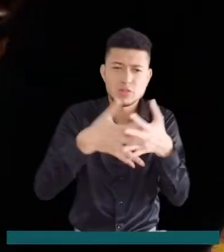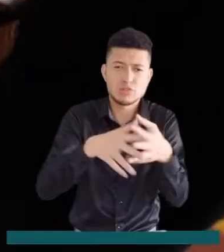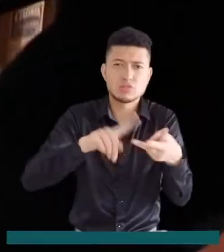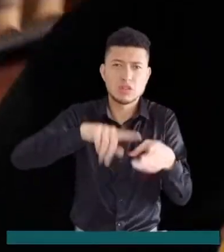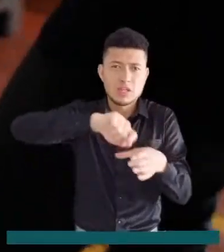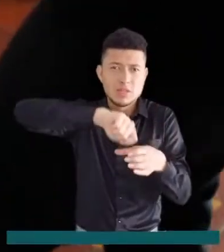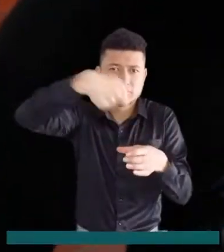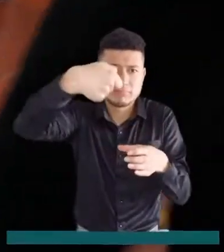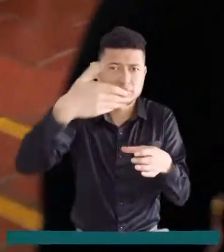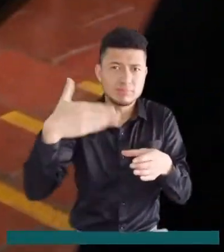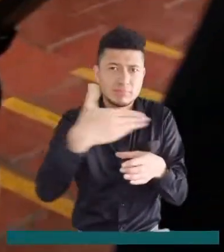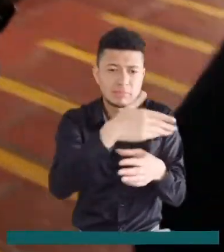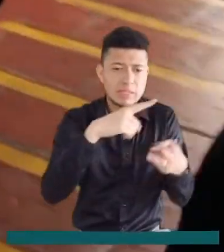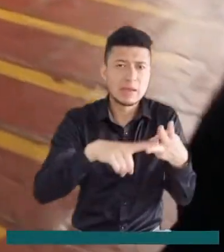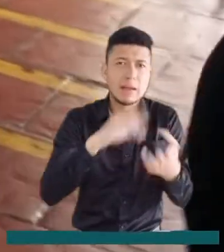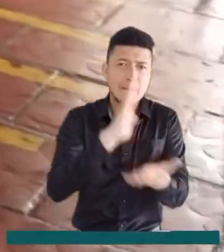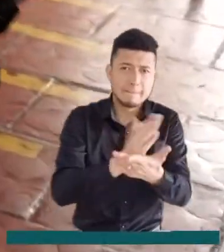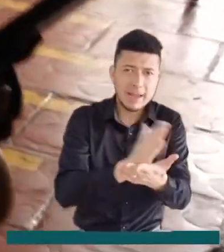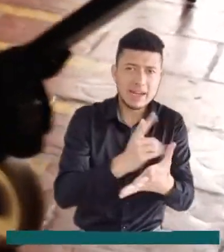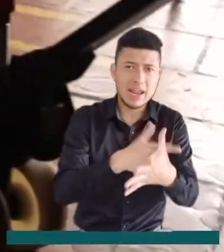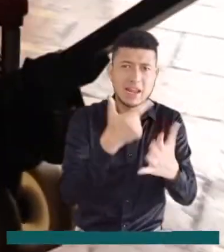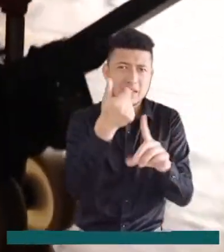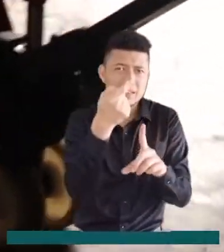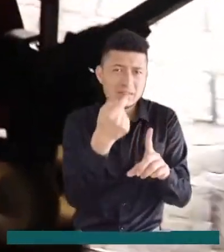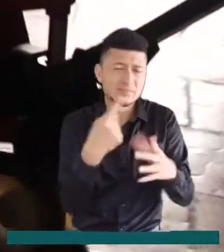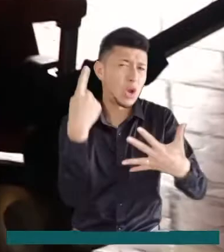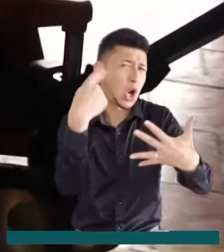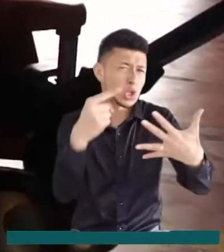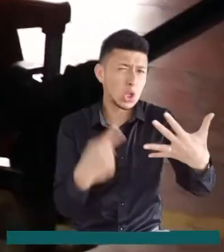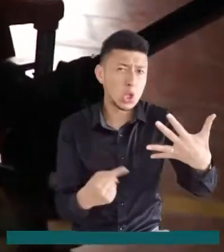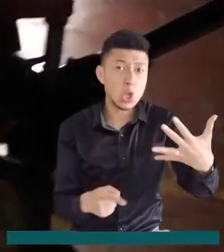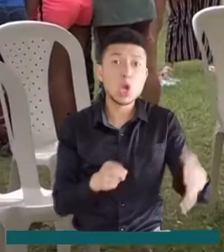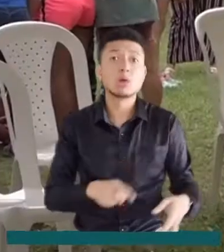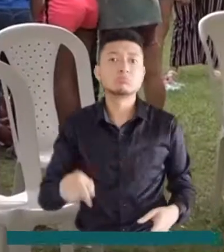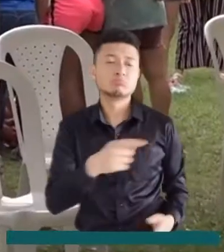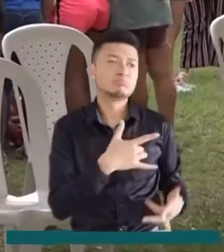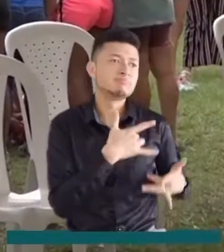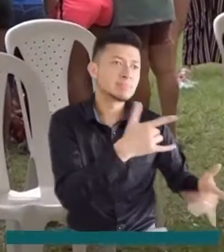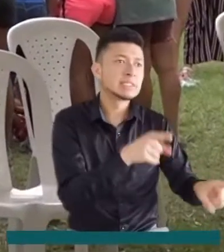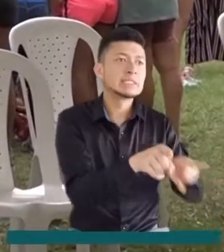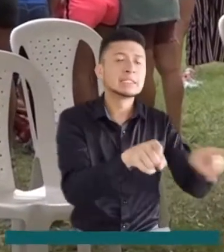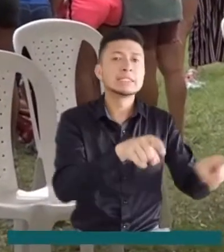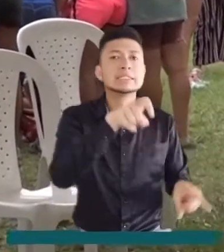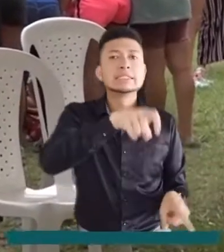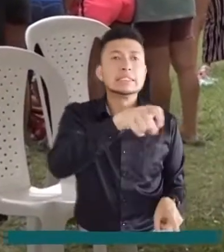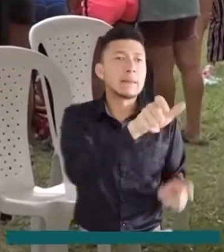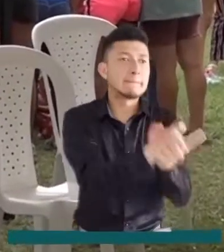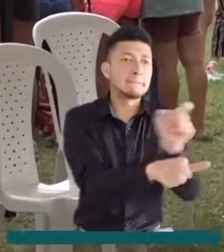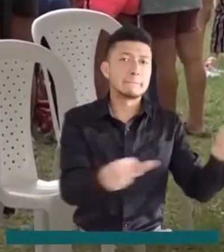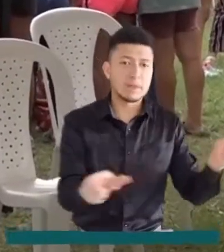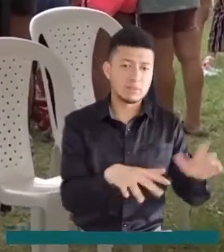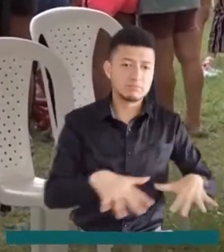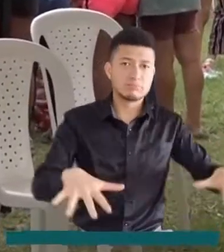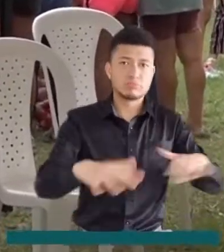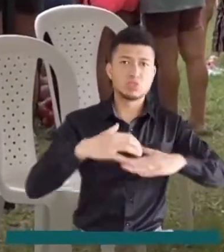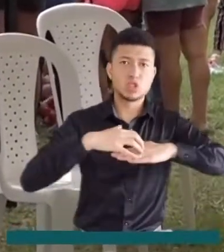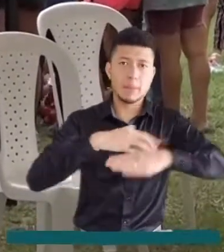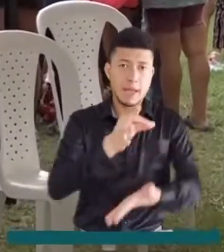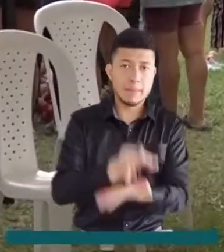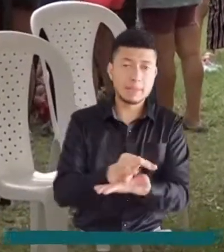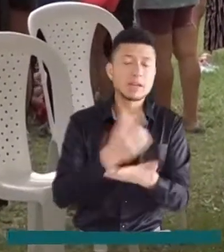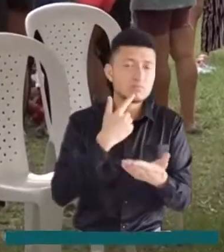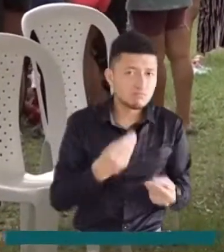atún, panela y granos, entre otros no perecederos, se pueda satisfacer la necesidad de cientos de personas en la